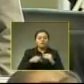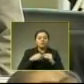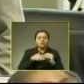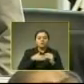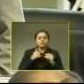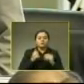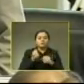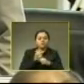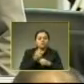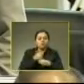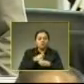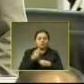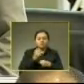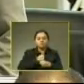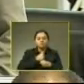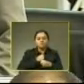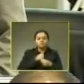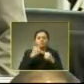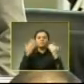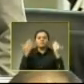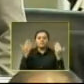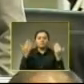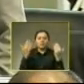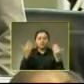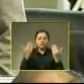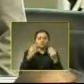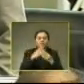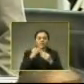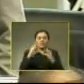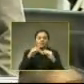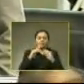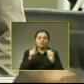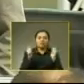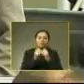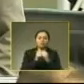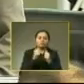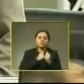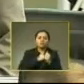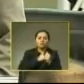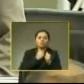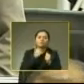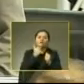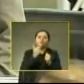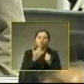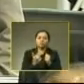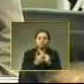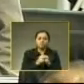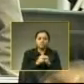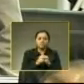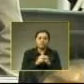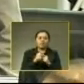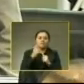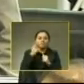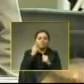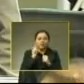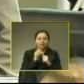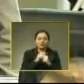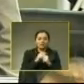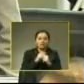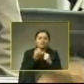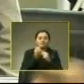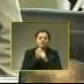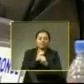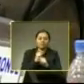con nuestra propia mano y hablando con nuestra propia voz para reclamar